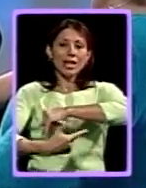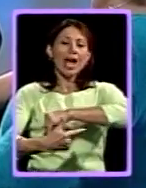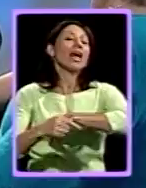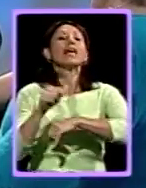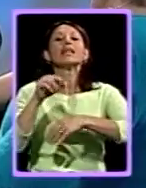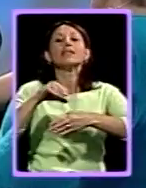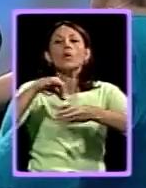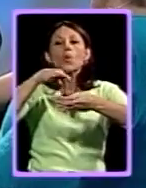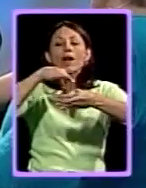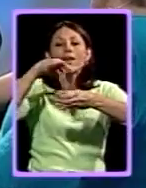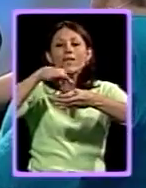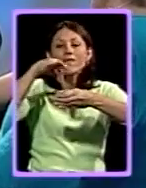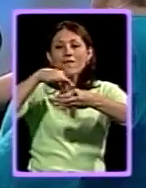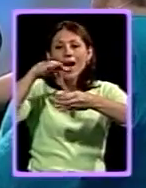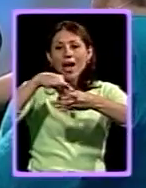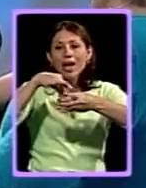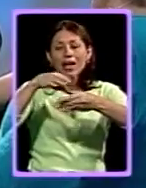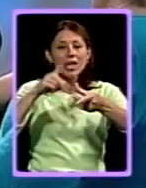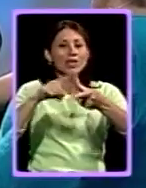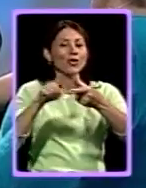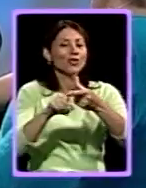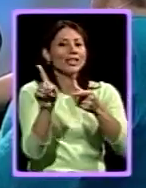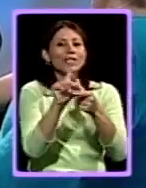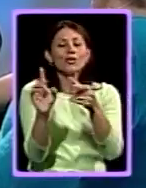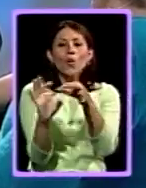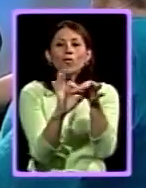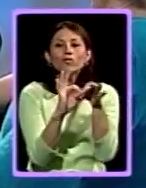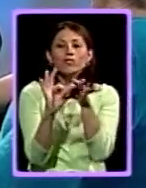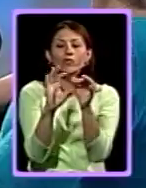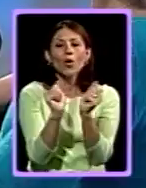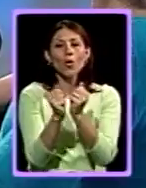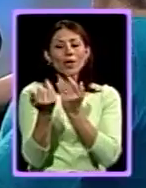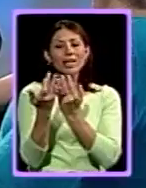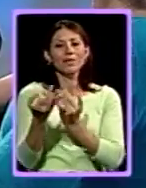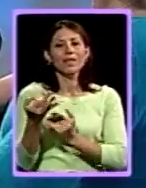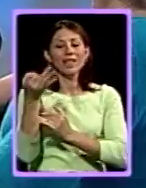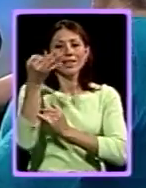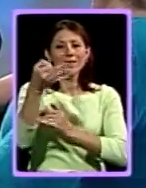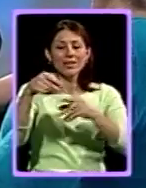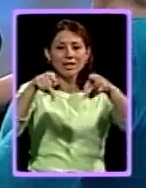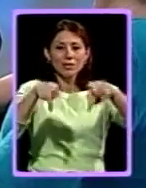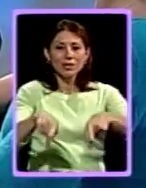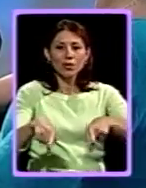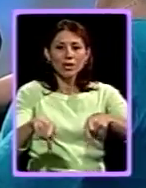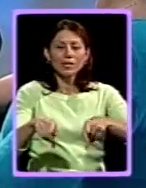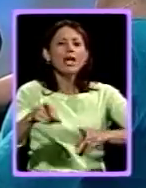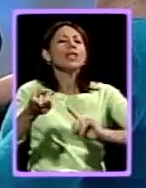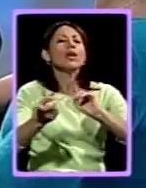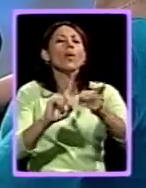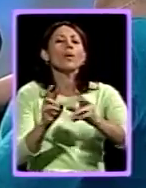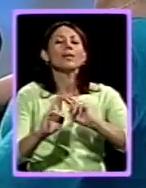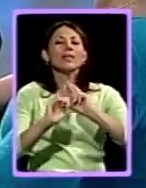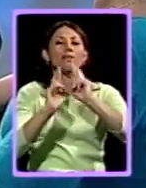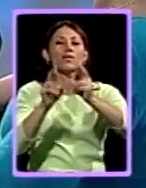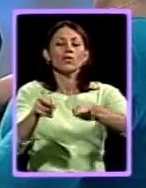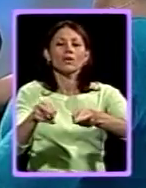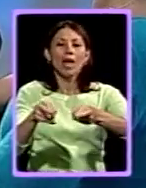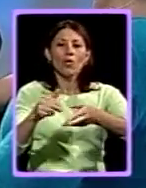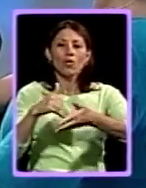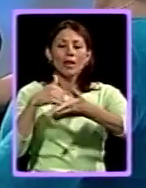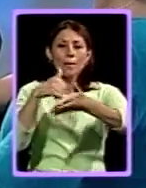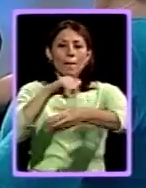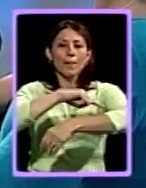rifa. Entonces no necesariamente coincide con las expectativas que tienen las personas de cuál va a ser el resultado de la lotería. Claro,